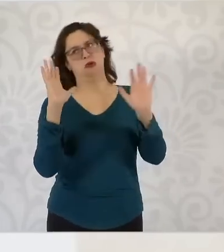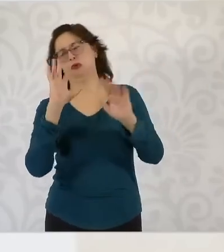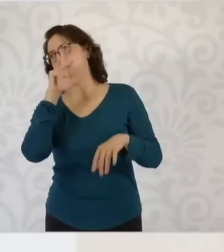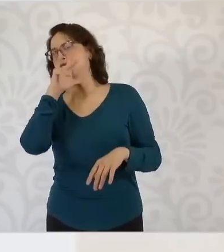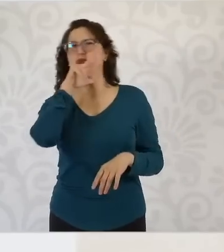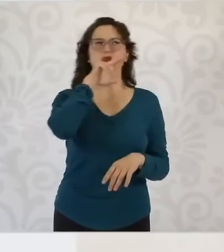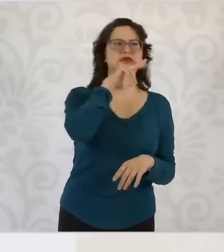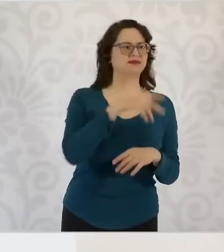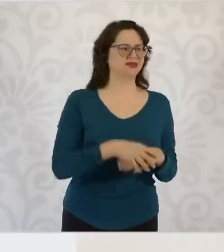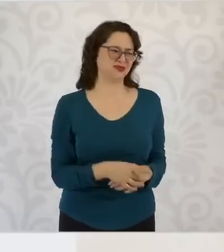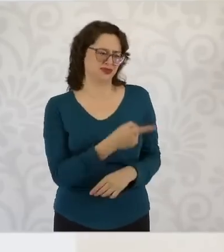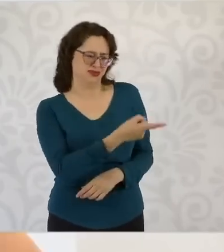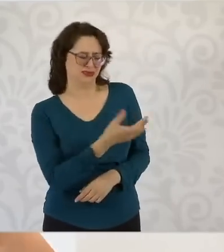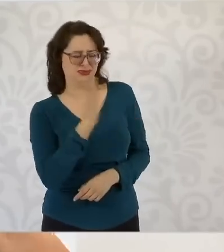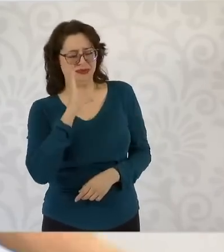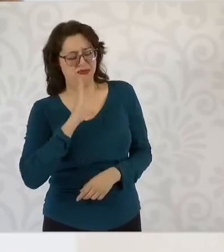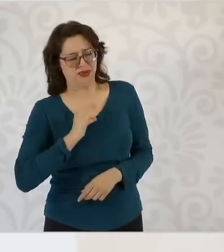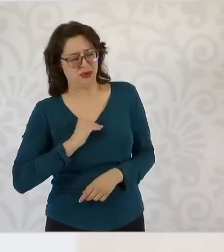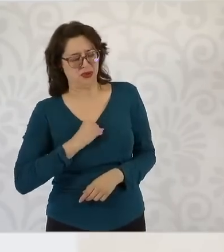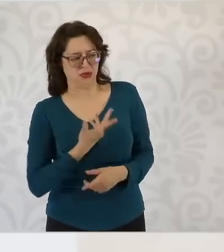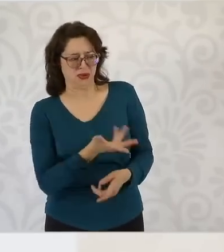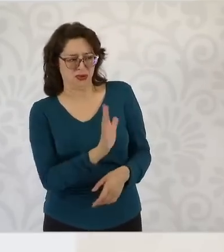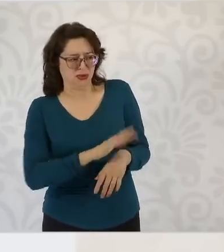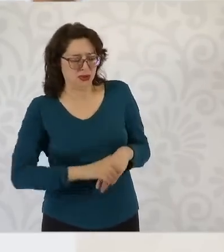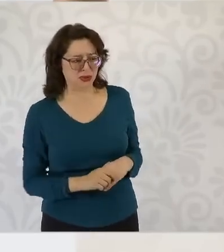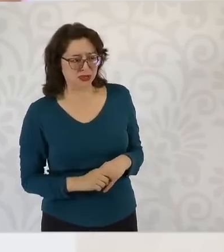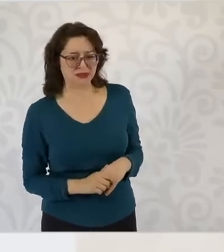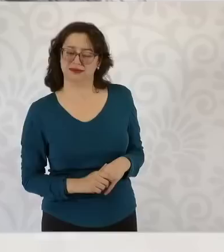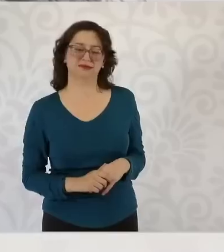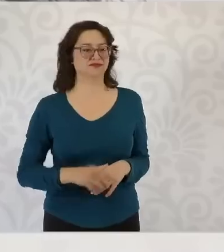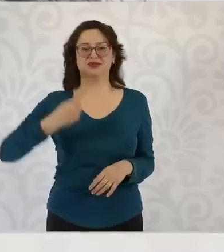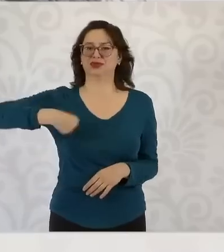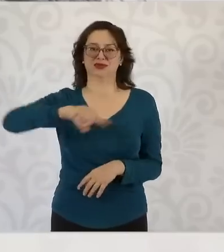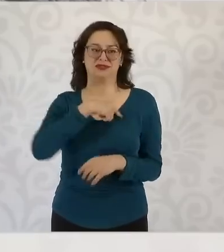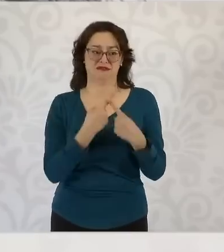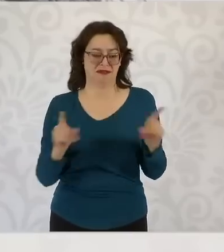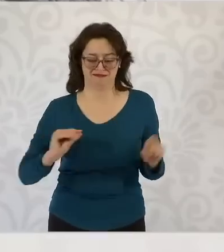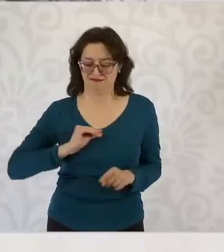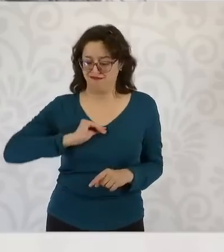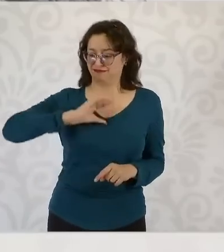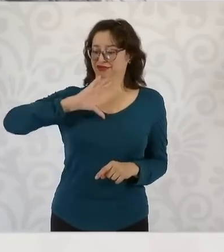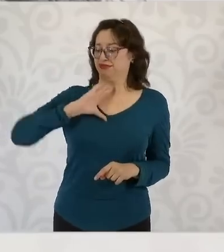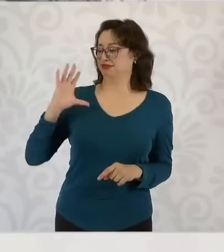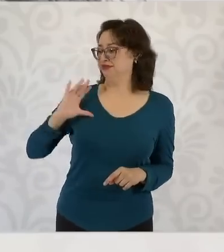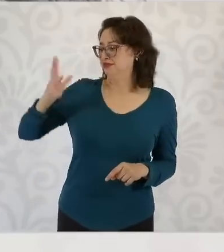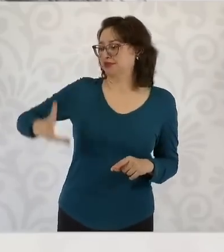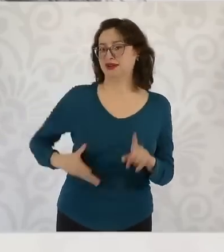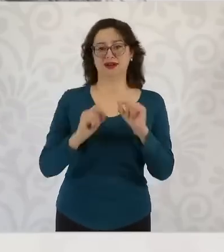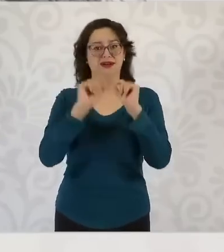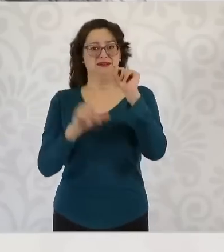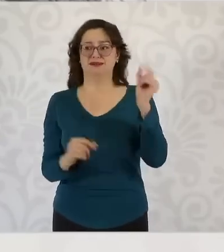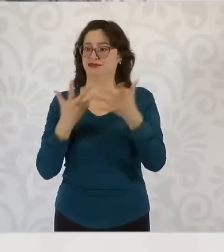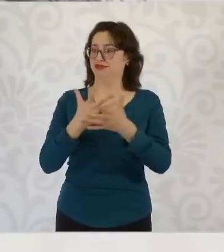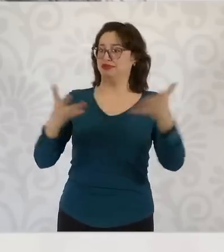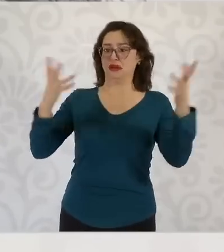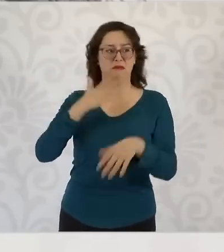No, nosotros no, al revés. Nuestro pueblo es grandioso, maravilloso. Entonces, la presidenta representa